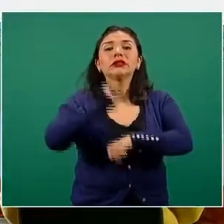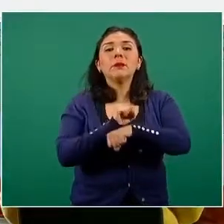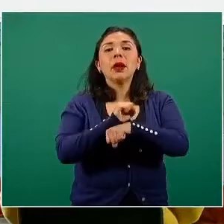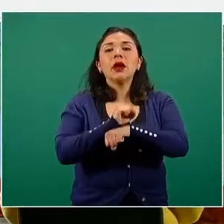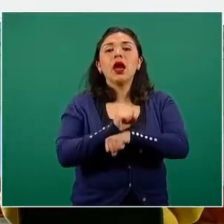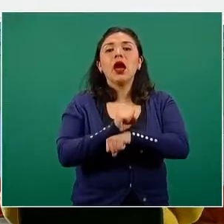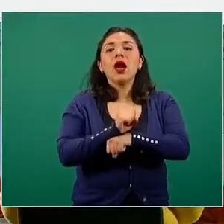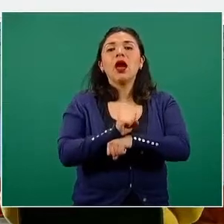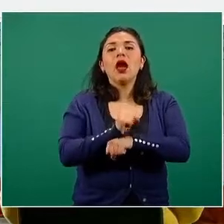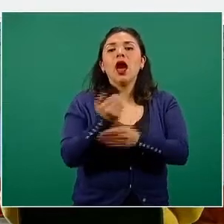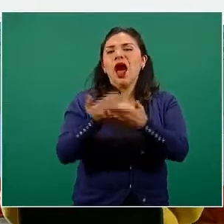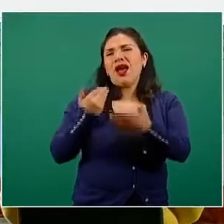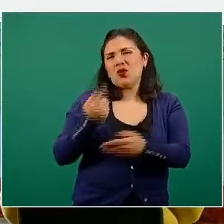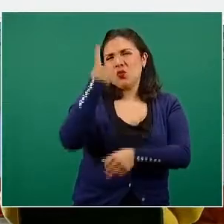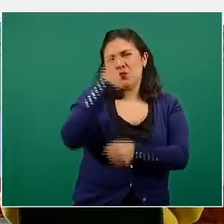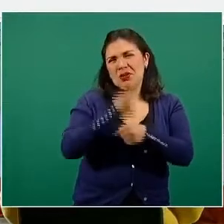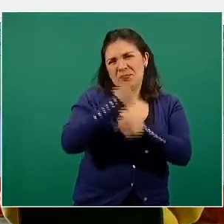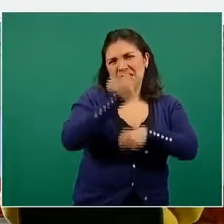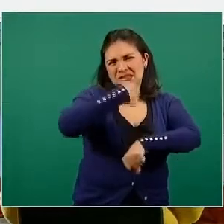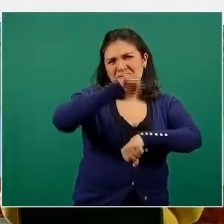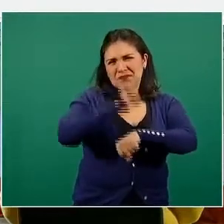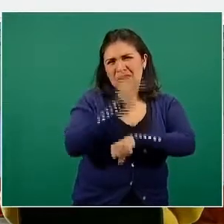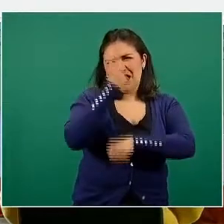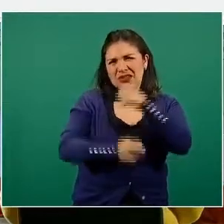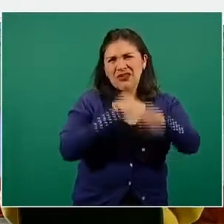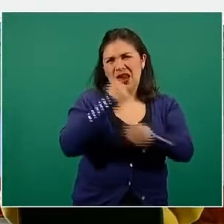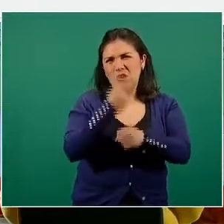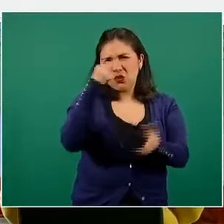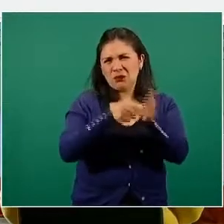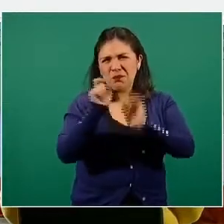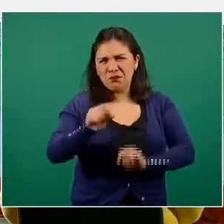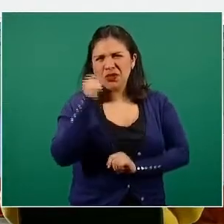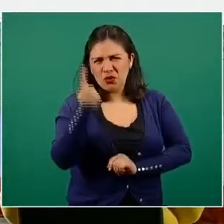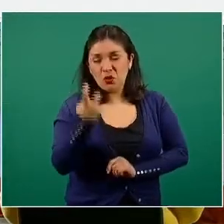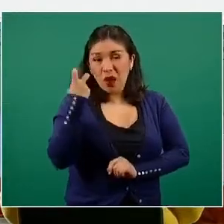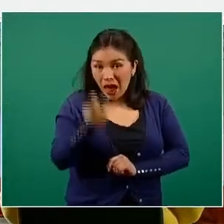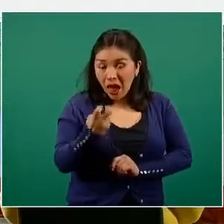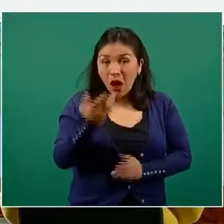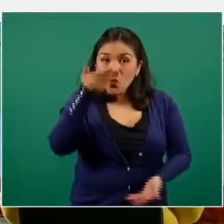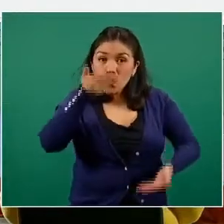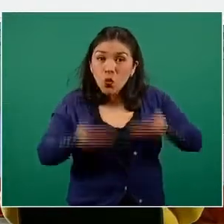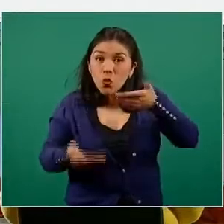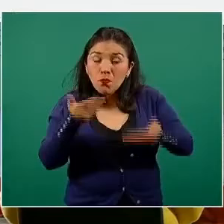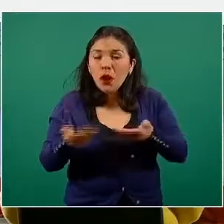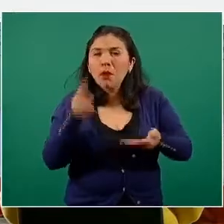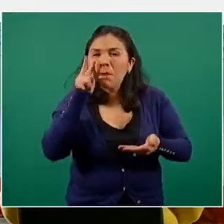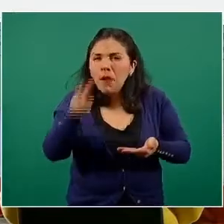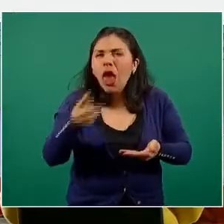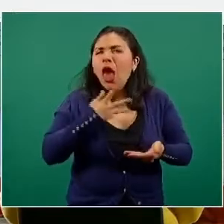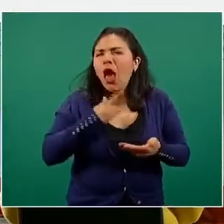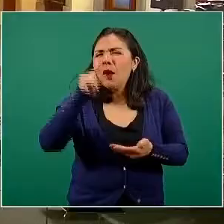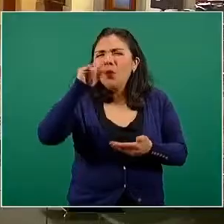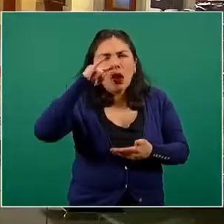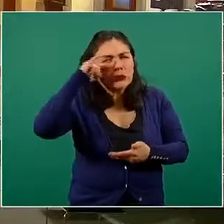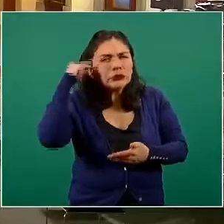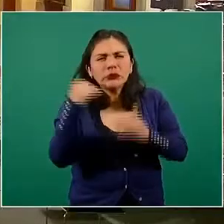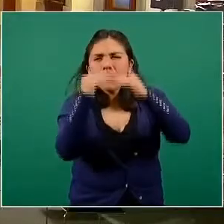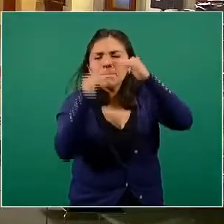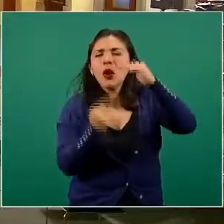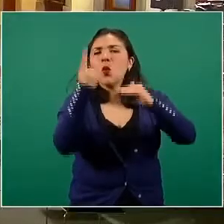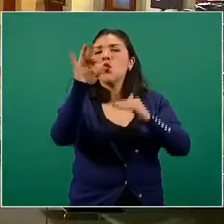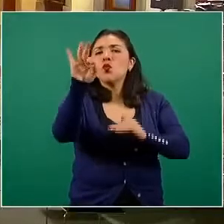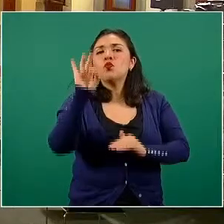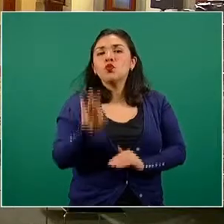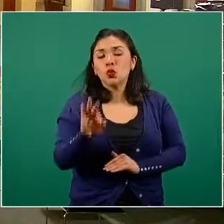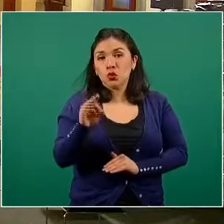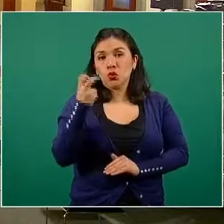semana 1 del 2021 hay una pequeña disminución de un punto porcentual